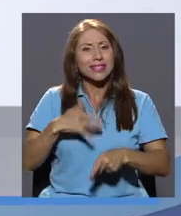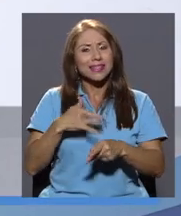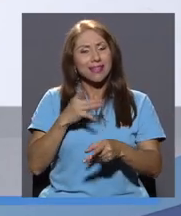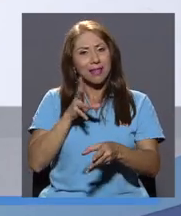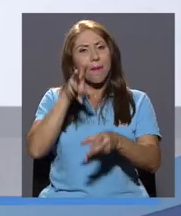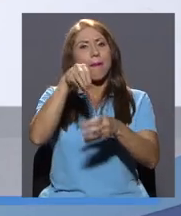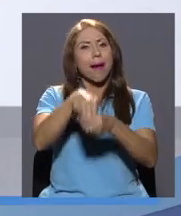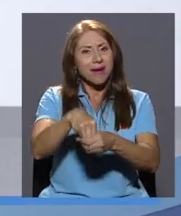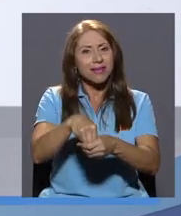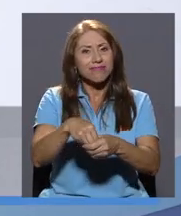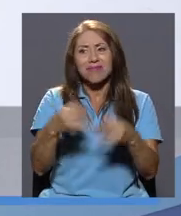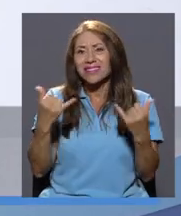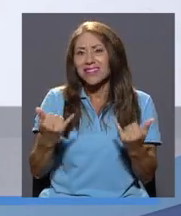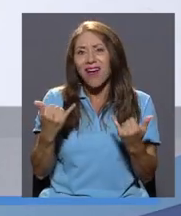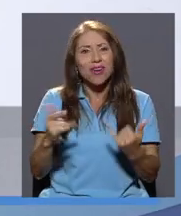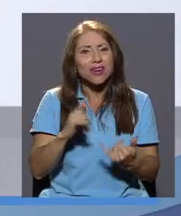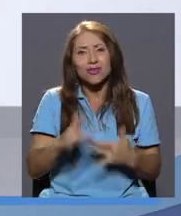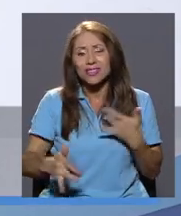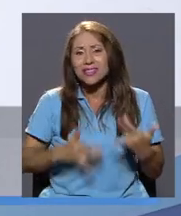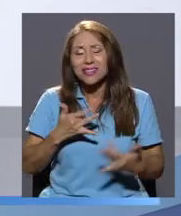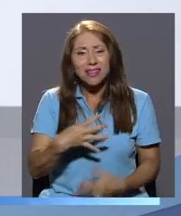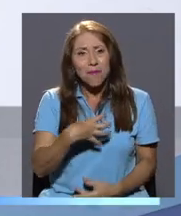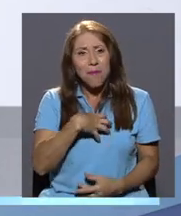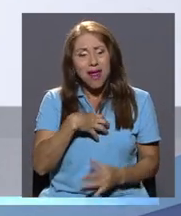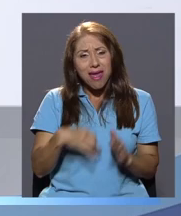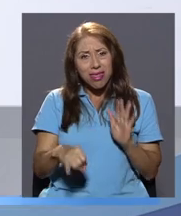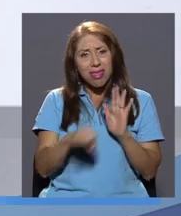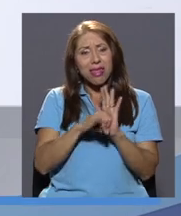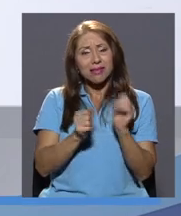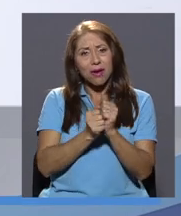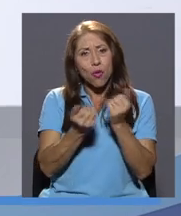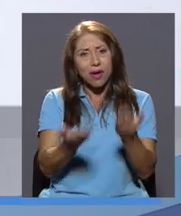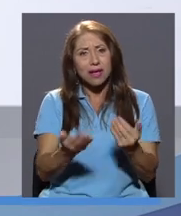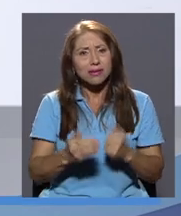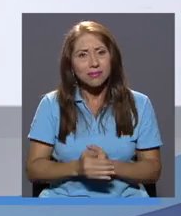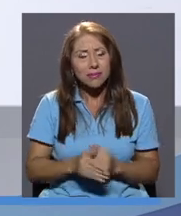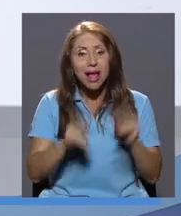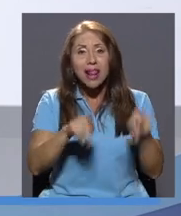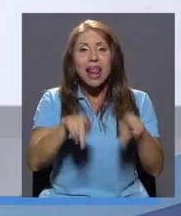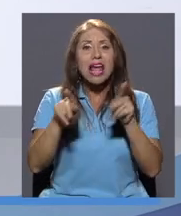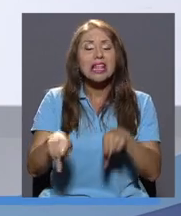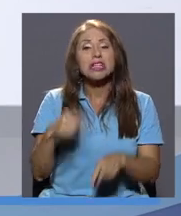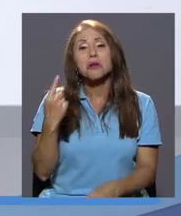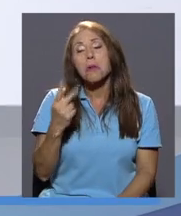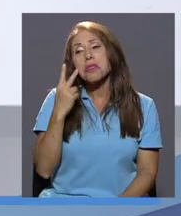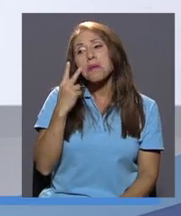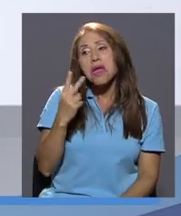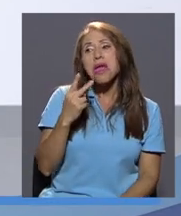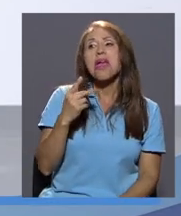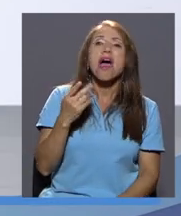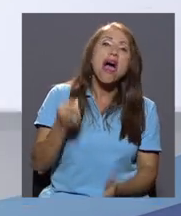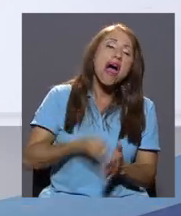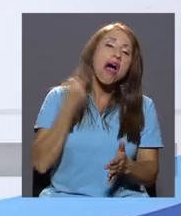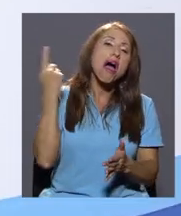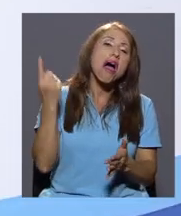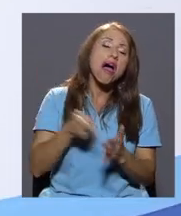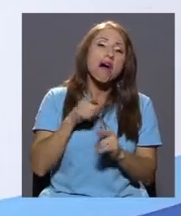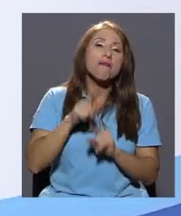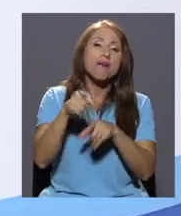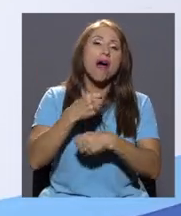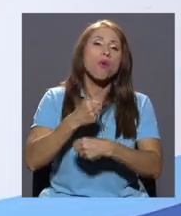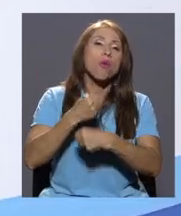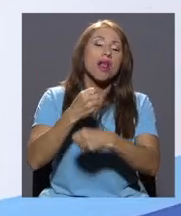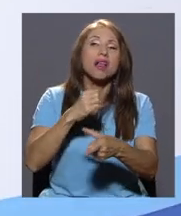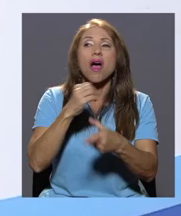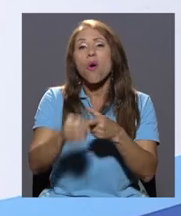parte de esto. Es que creo que se ha perdido bastante lo que es el sentimiento de pertenencia con respecto a estos espacios. Como que la gente ve que nada más ellos van a huelgas de vez en cuando o